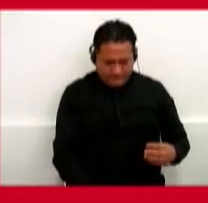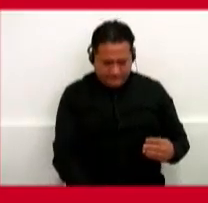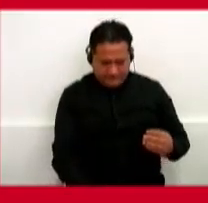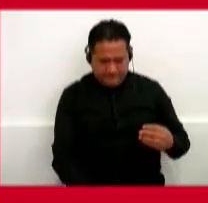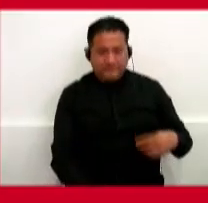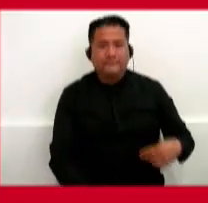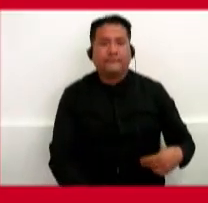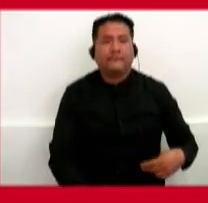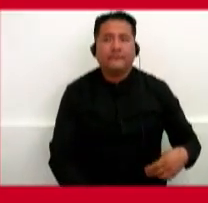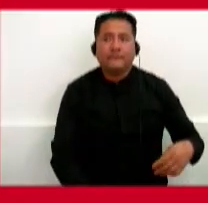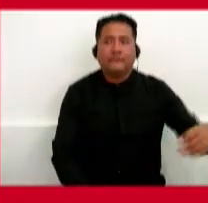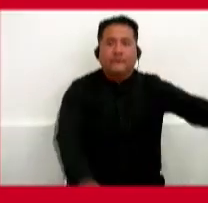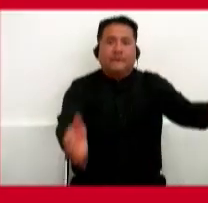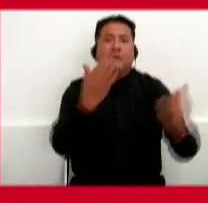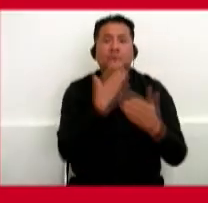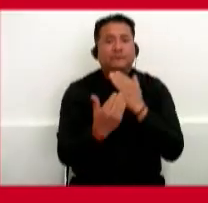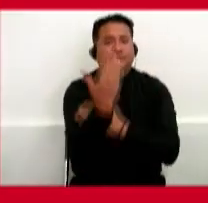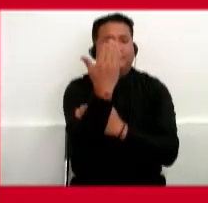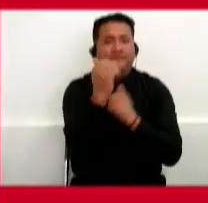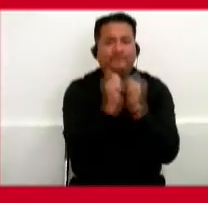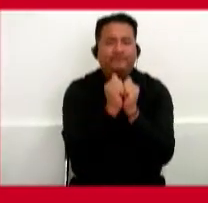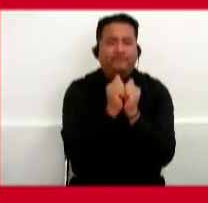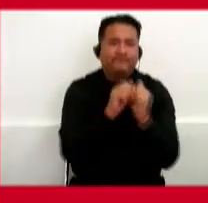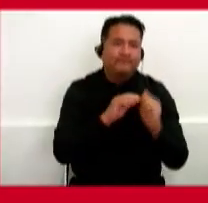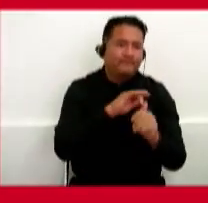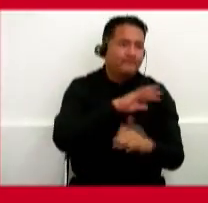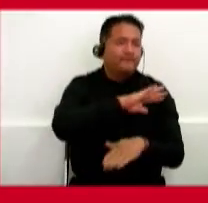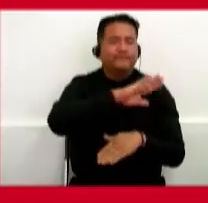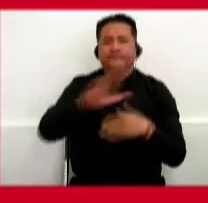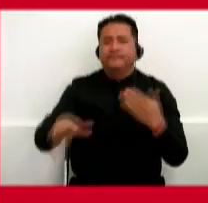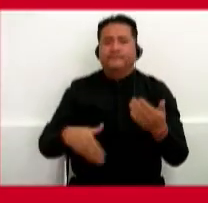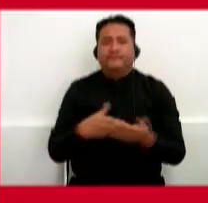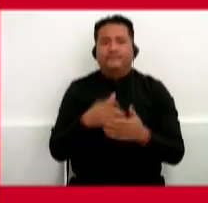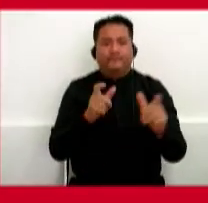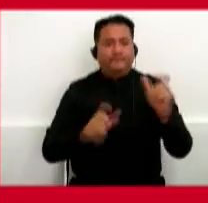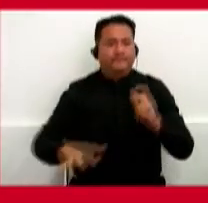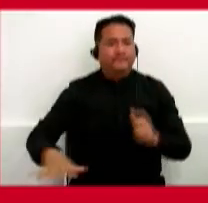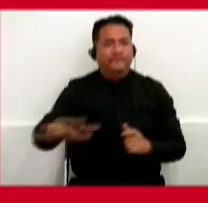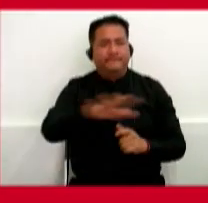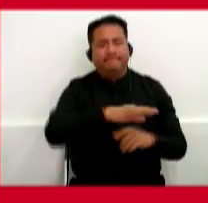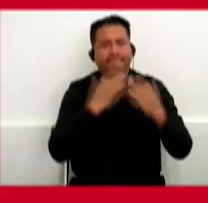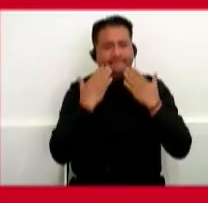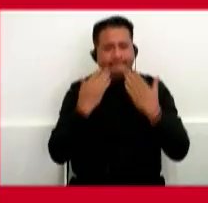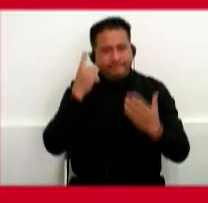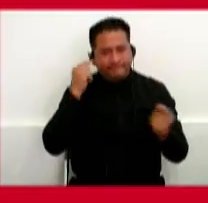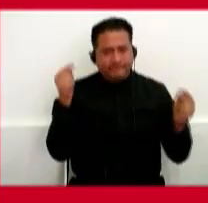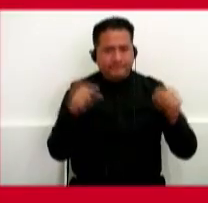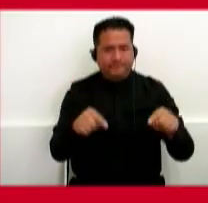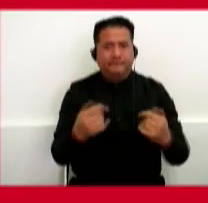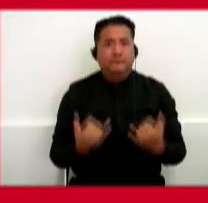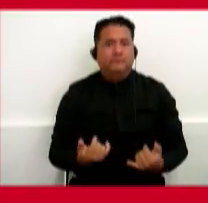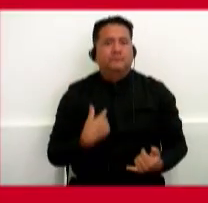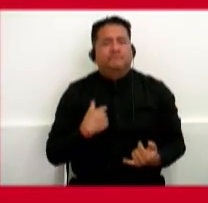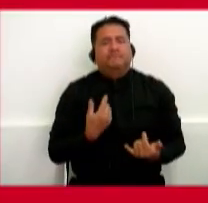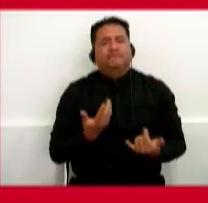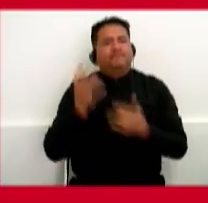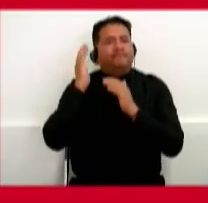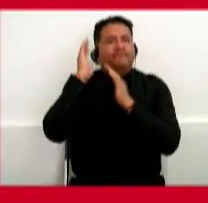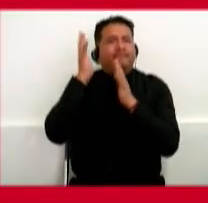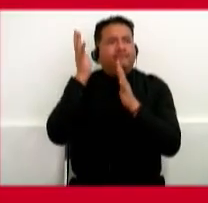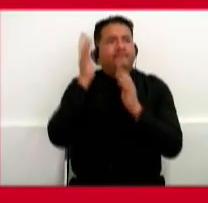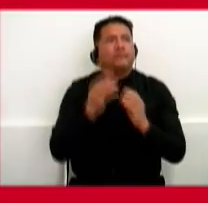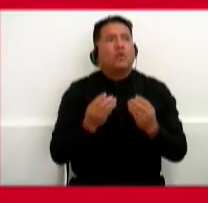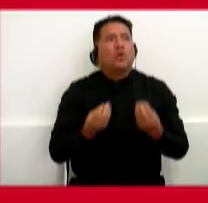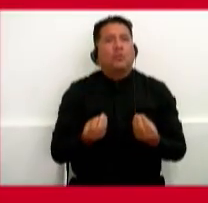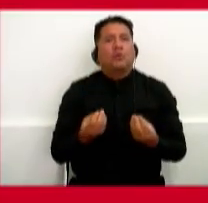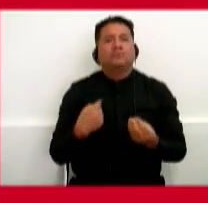Bueno, buenos días con todos. Agradecerles su presencia en esta sala. El día de hoy quiero hablarles un poco de cómo gestionamos